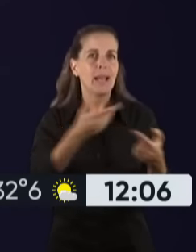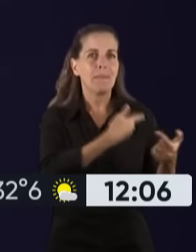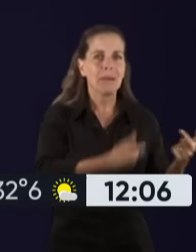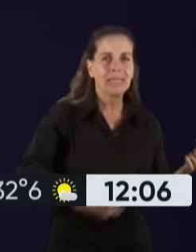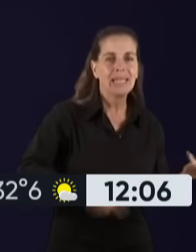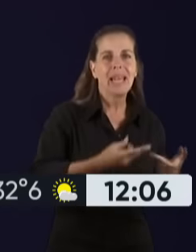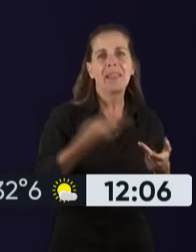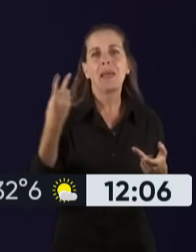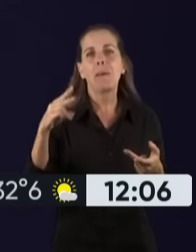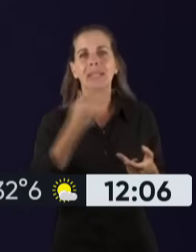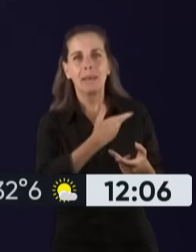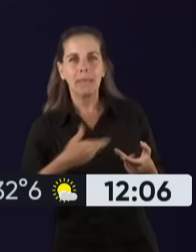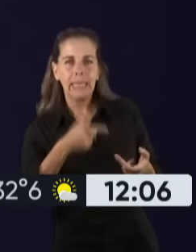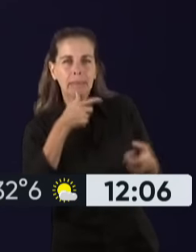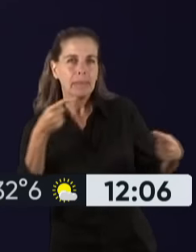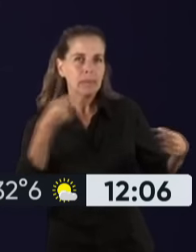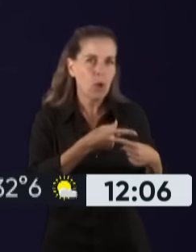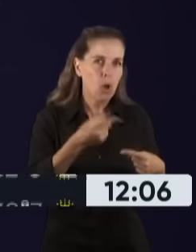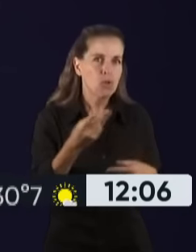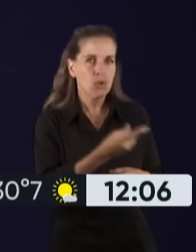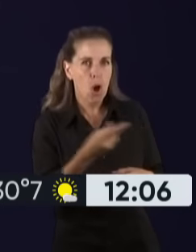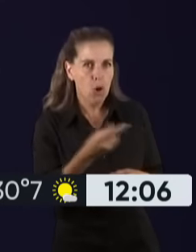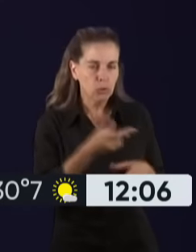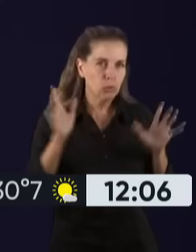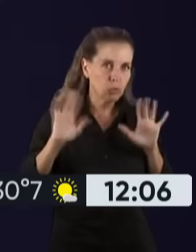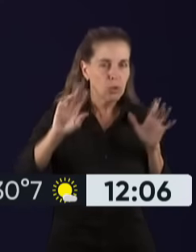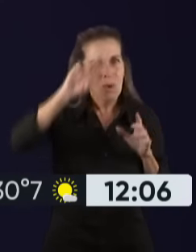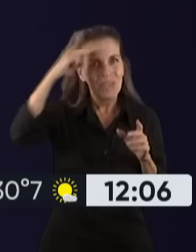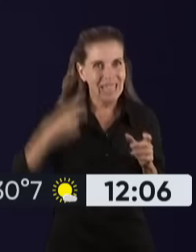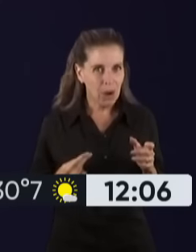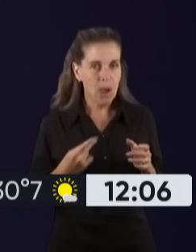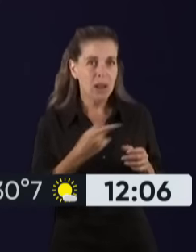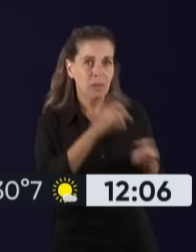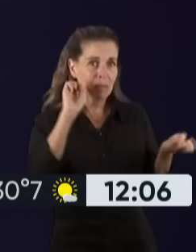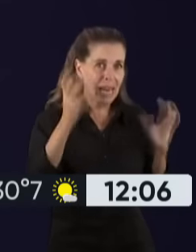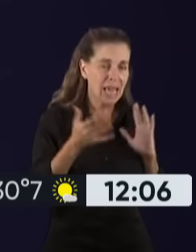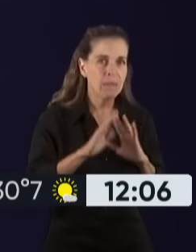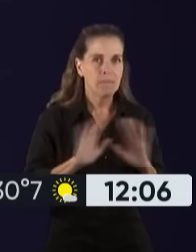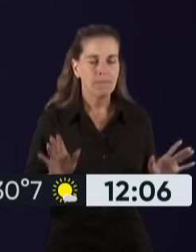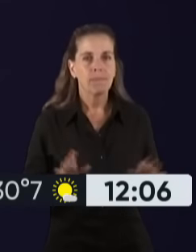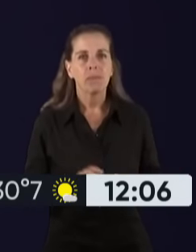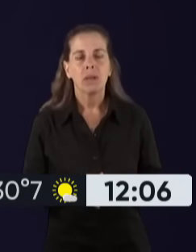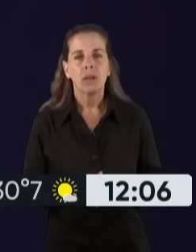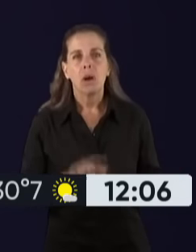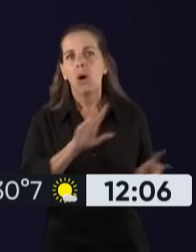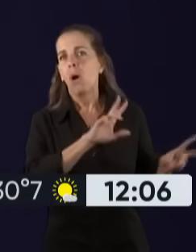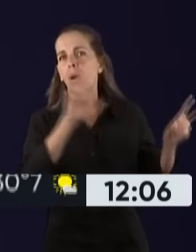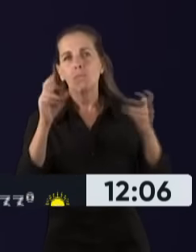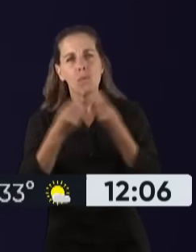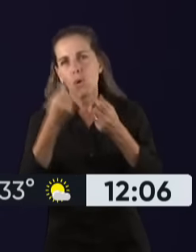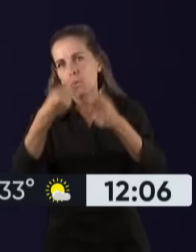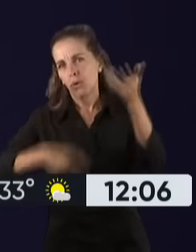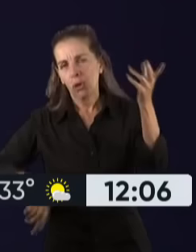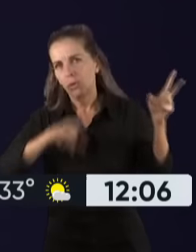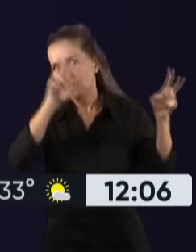la vicepresidenta vicepresidente Perdón pero me refiero a otro montón de cosas